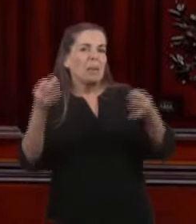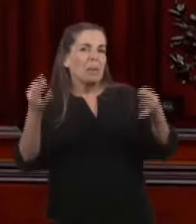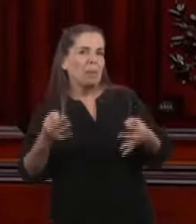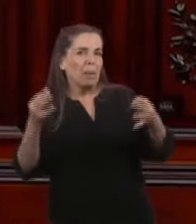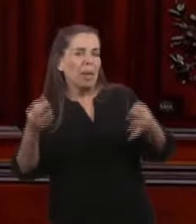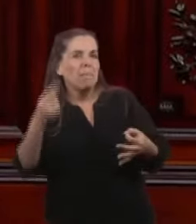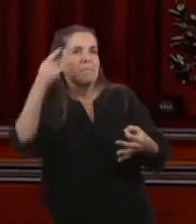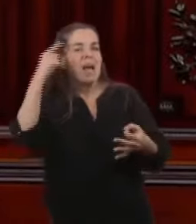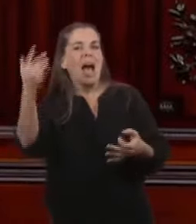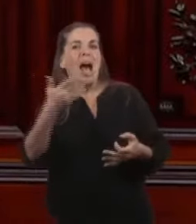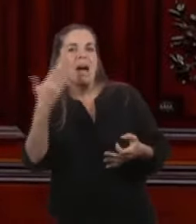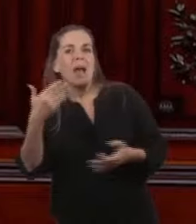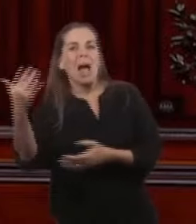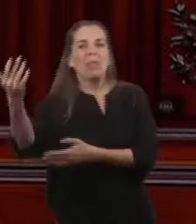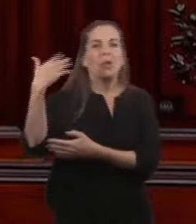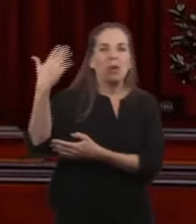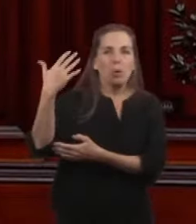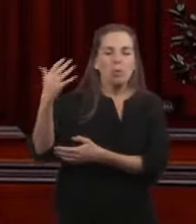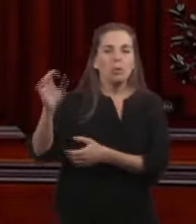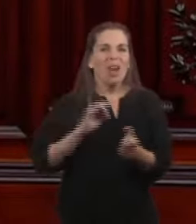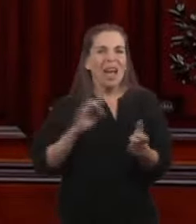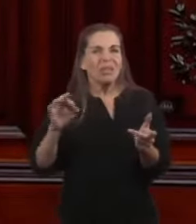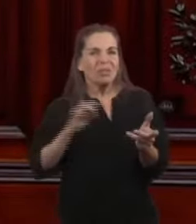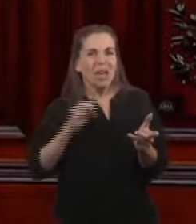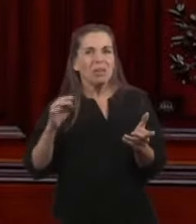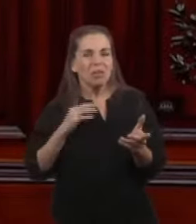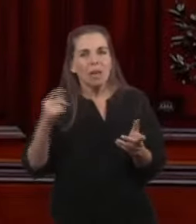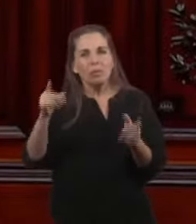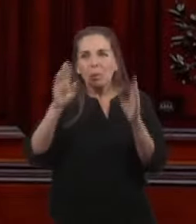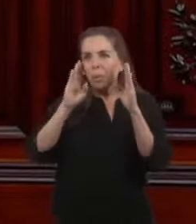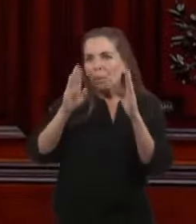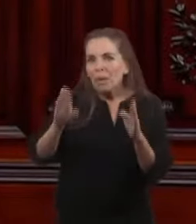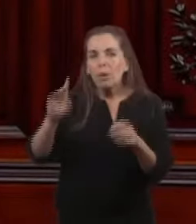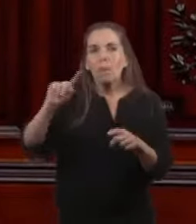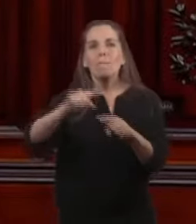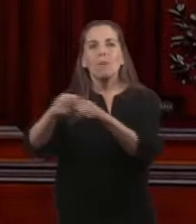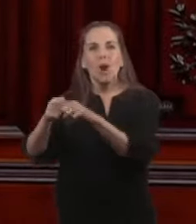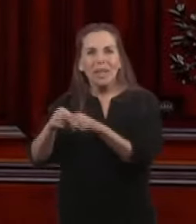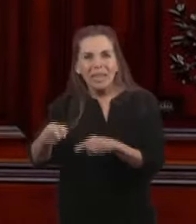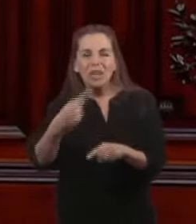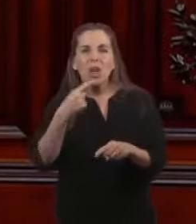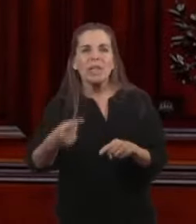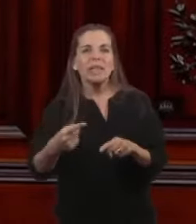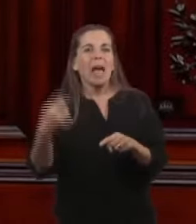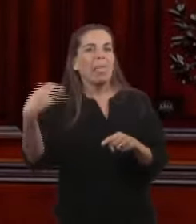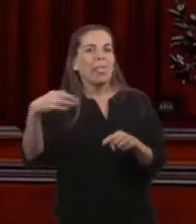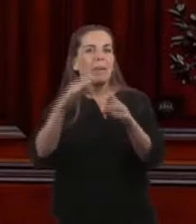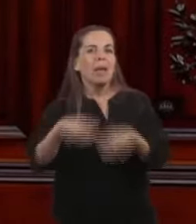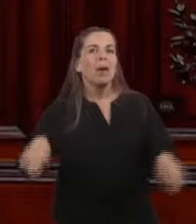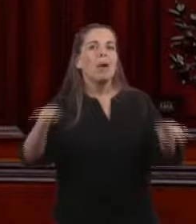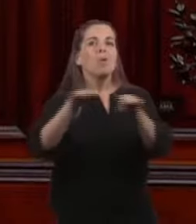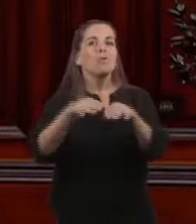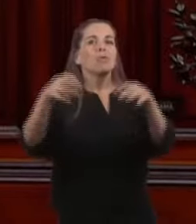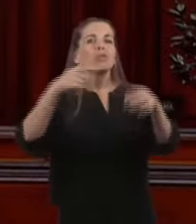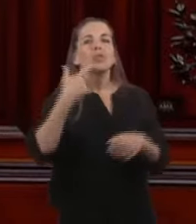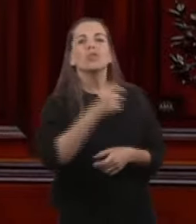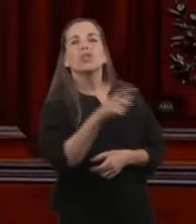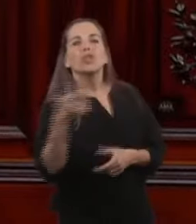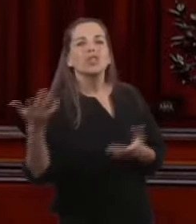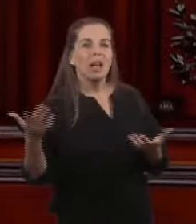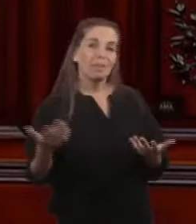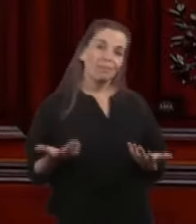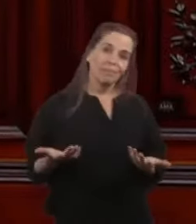rimbombantes por años los hemos escuchado hablar de la justicia social que no solo no es justa sino que es